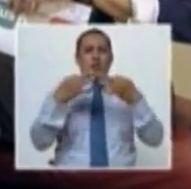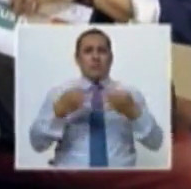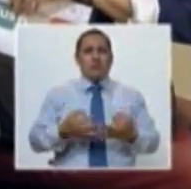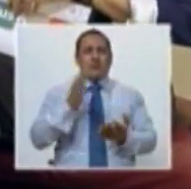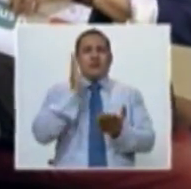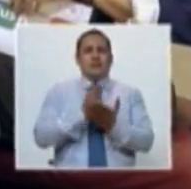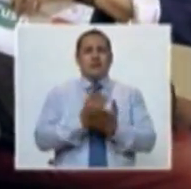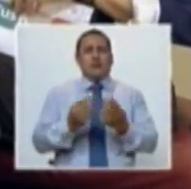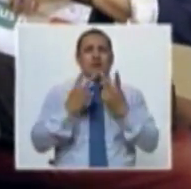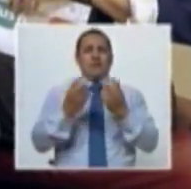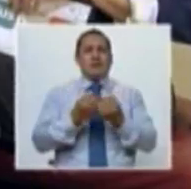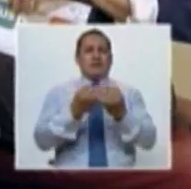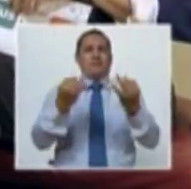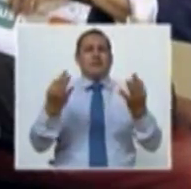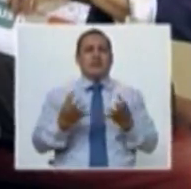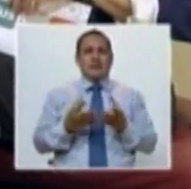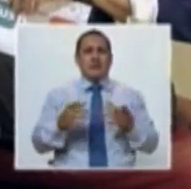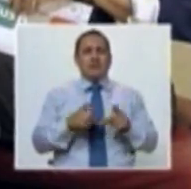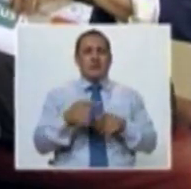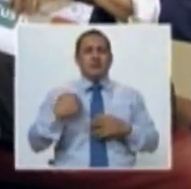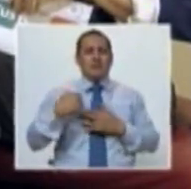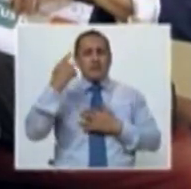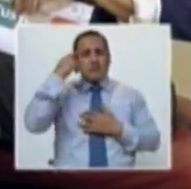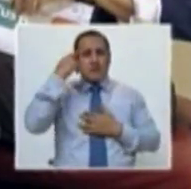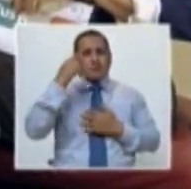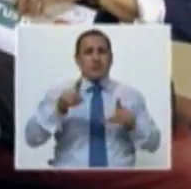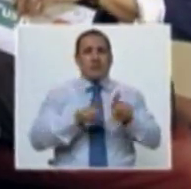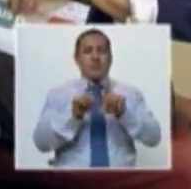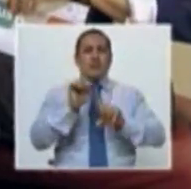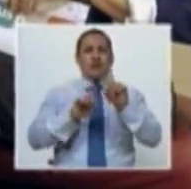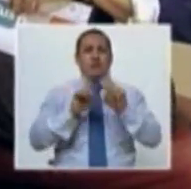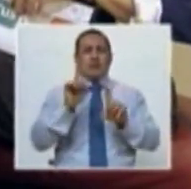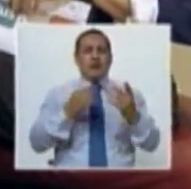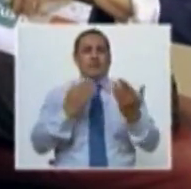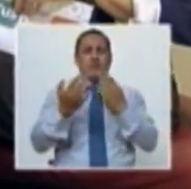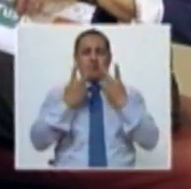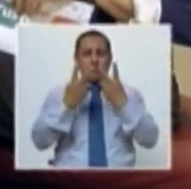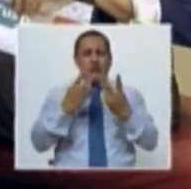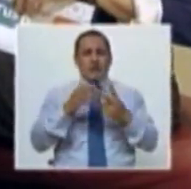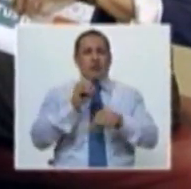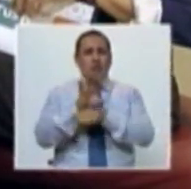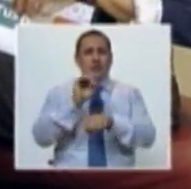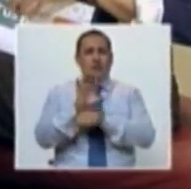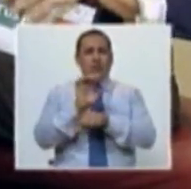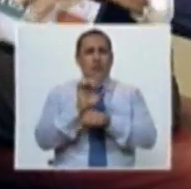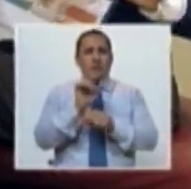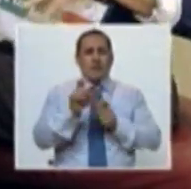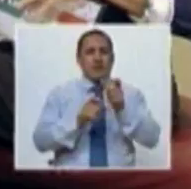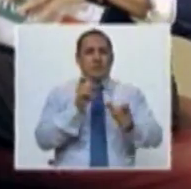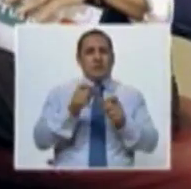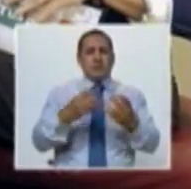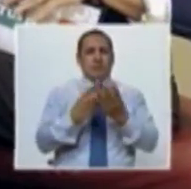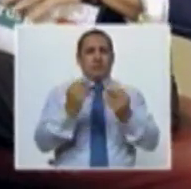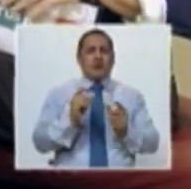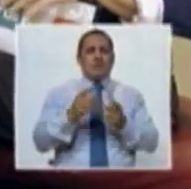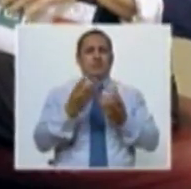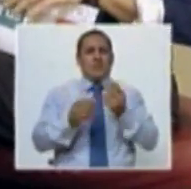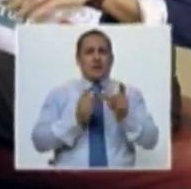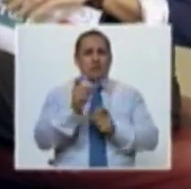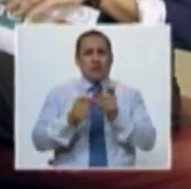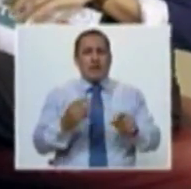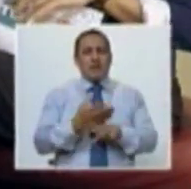o sentencias, todo este pensamiento y de alguna manera pues desplazarlo e inculcarlo en las pequeñas personas a formarse,